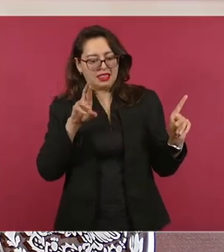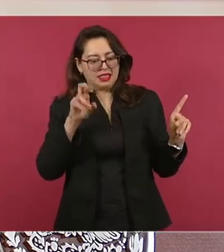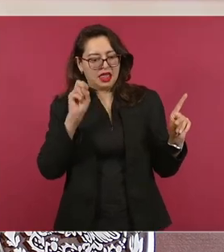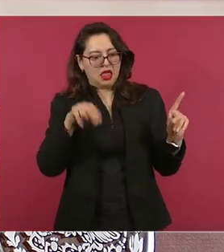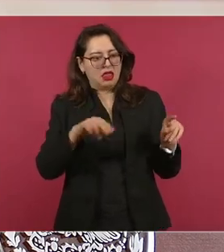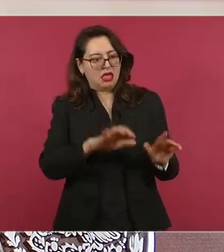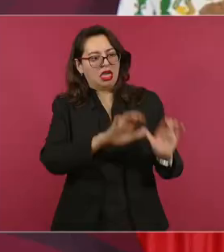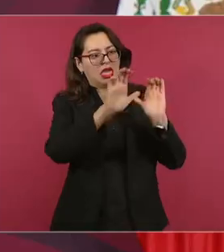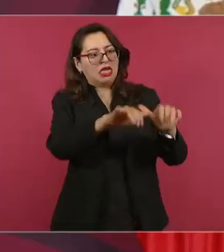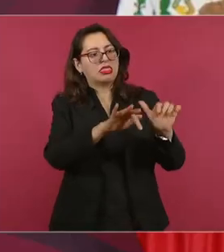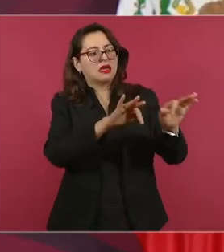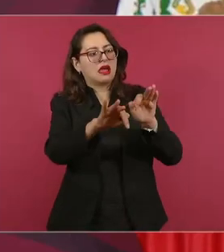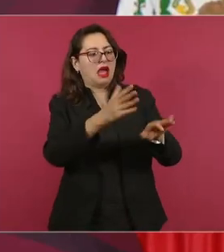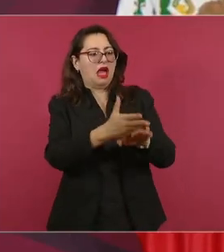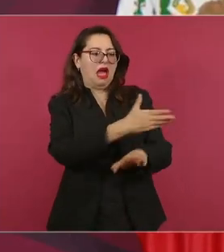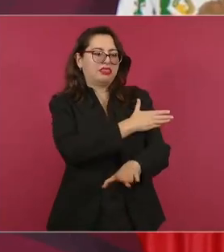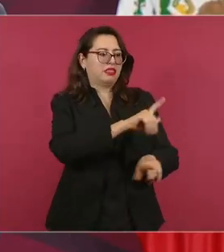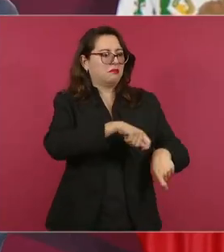ustedes